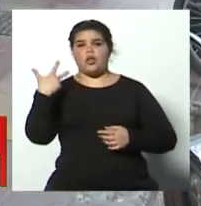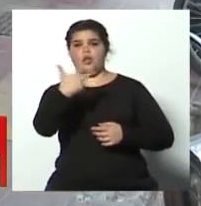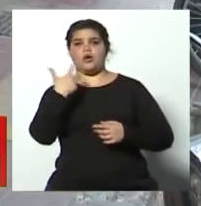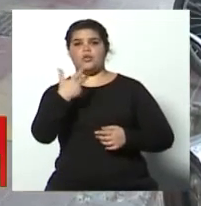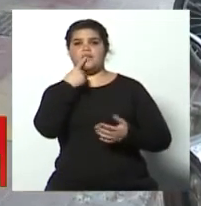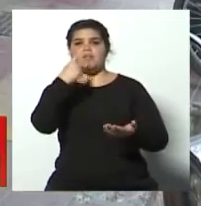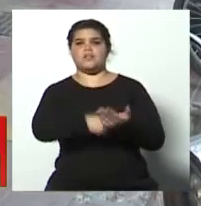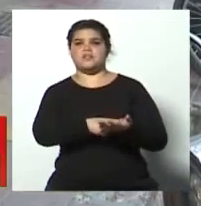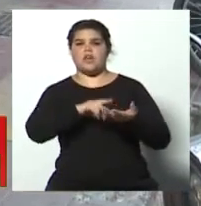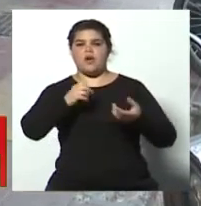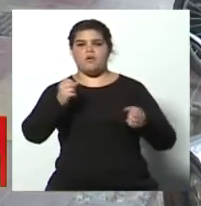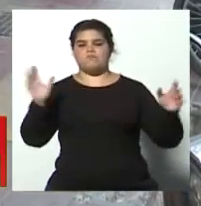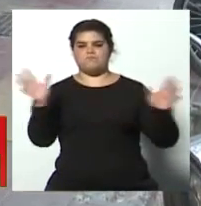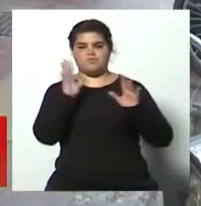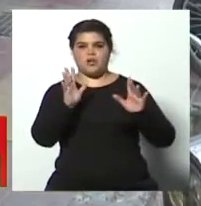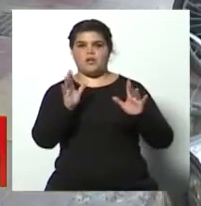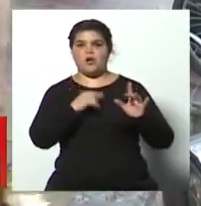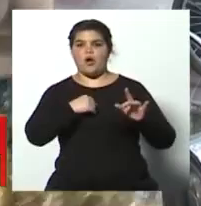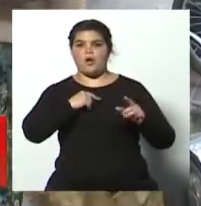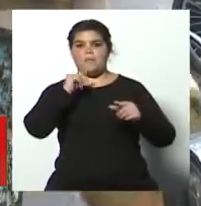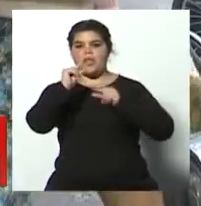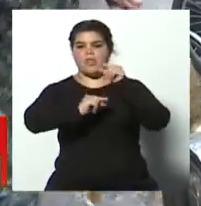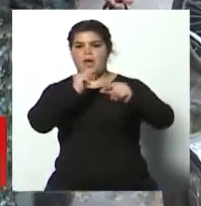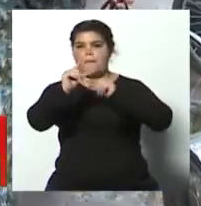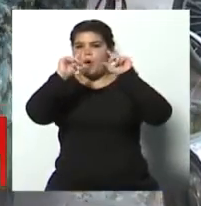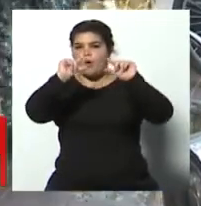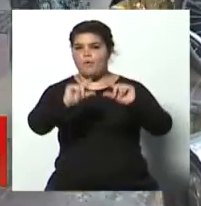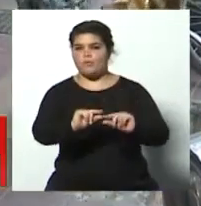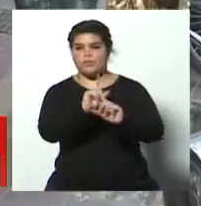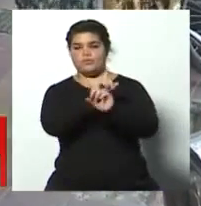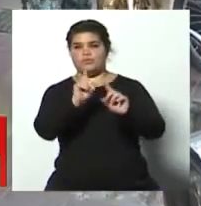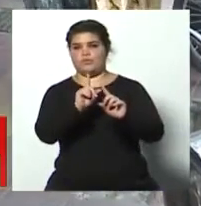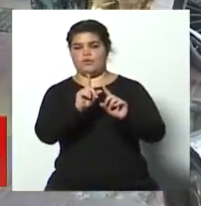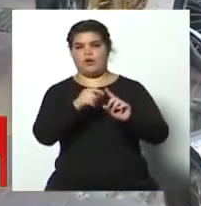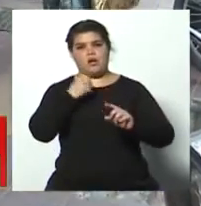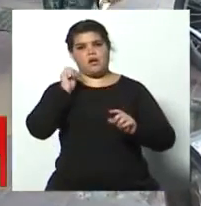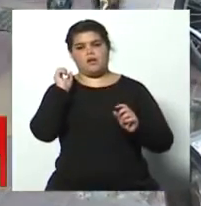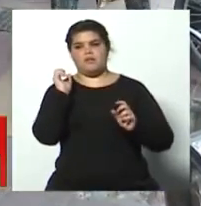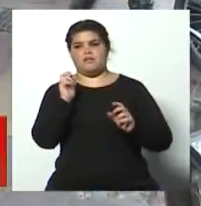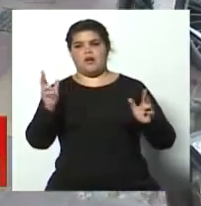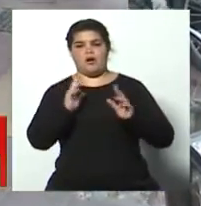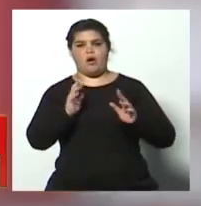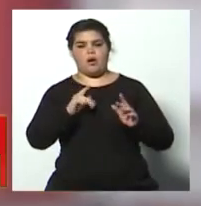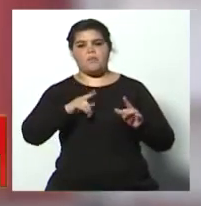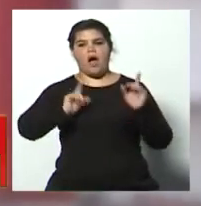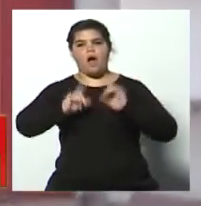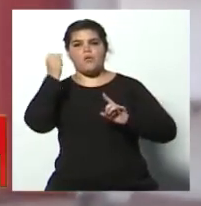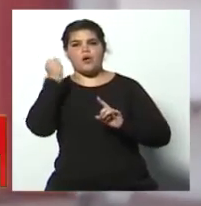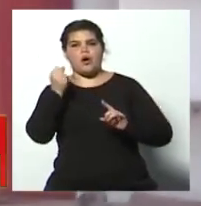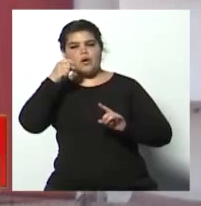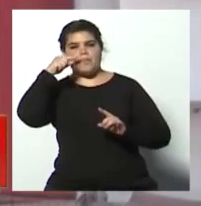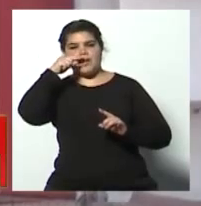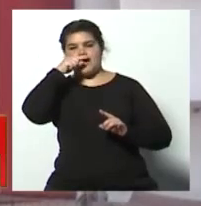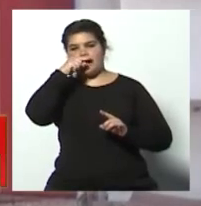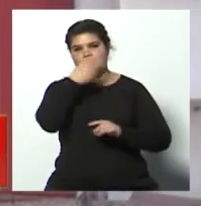forma más abrupta y no gradual, más allá de que los economistas de Scioli dijeron que iba a ser gradual y los de